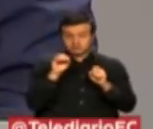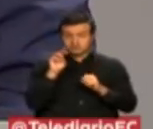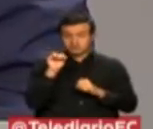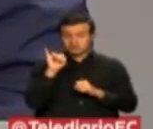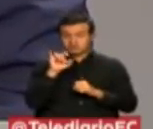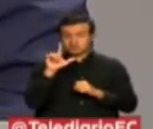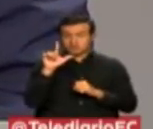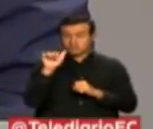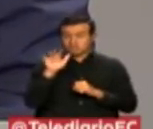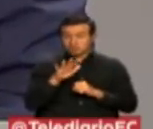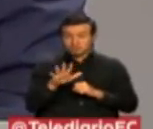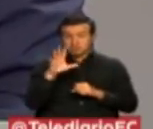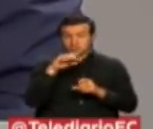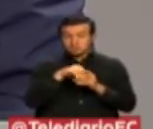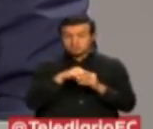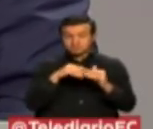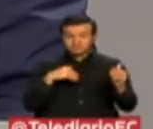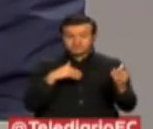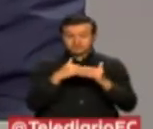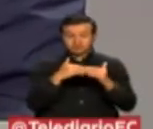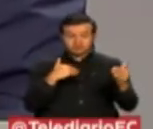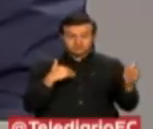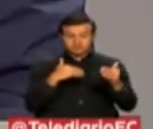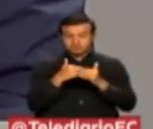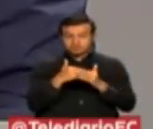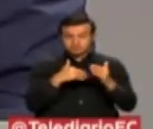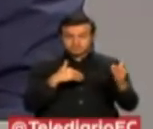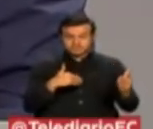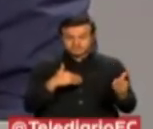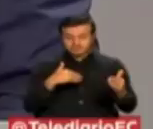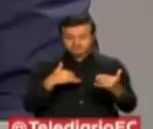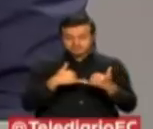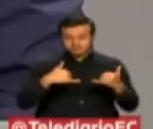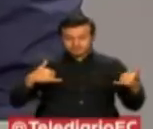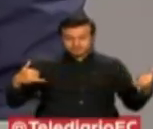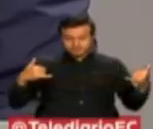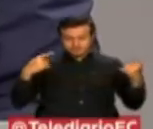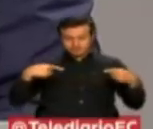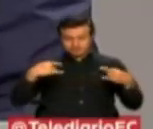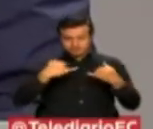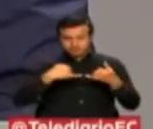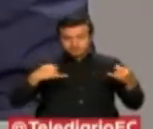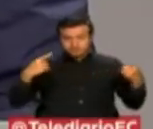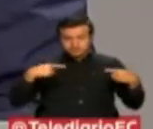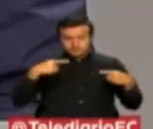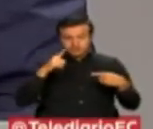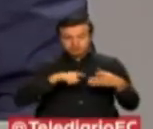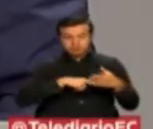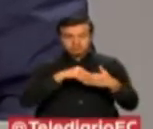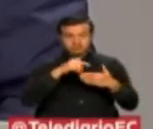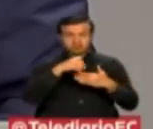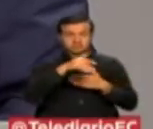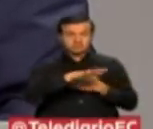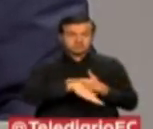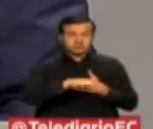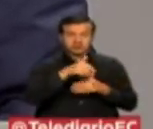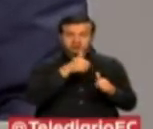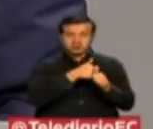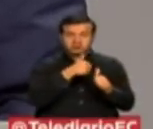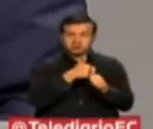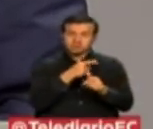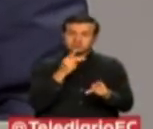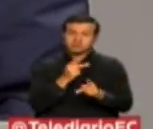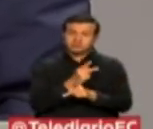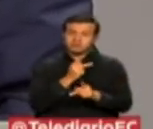millas, entiendo que esa es la distancia que le separa del área de restricción. ¿Qué